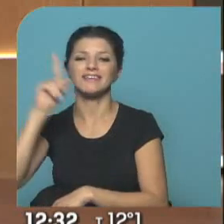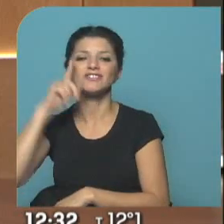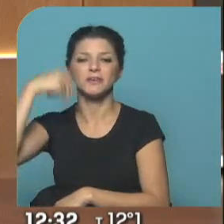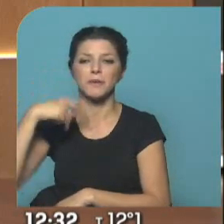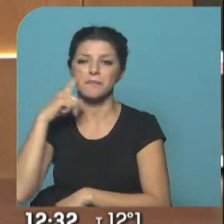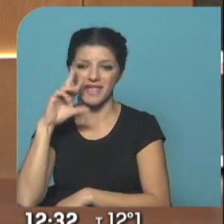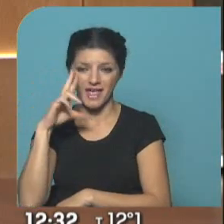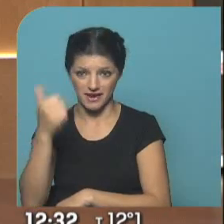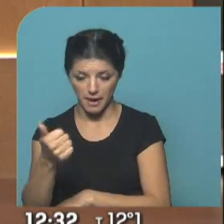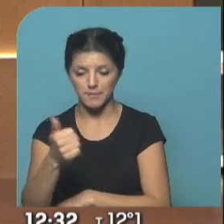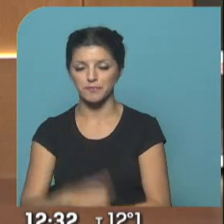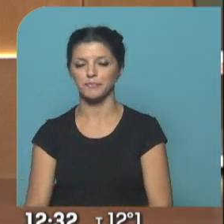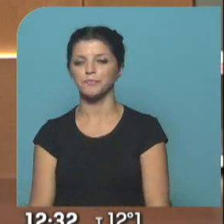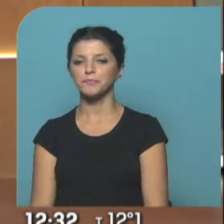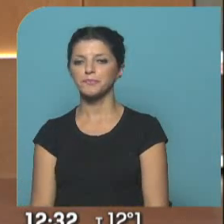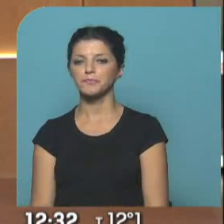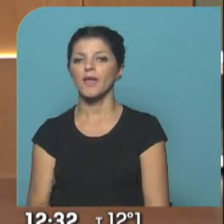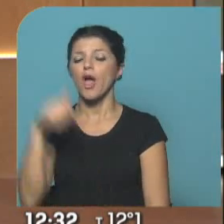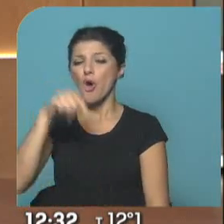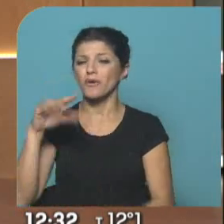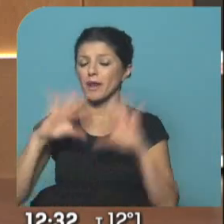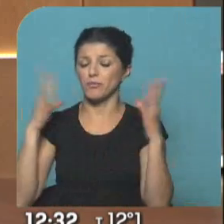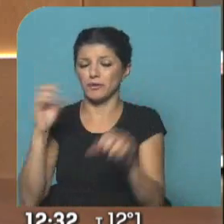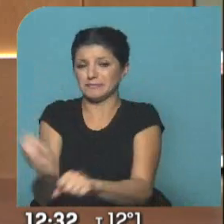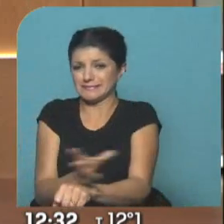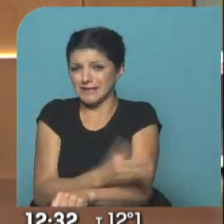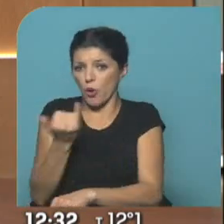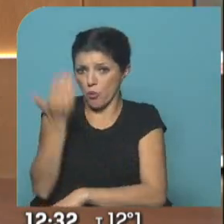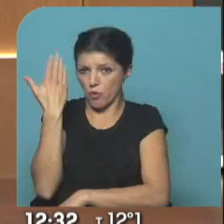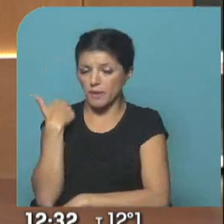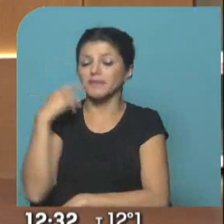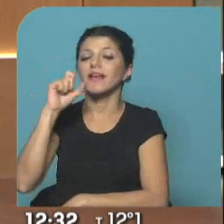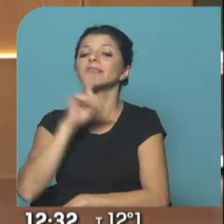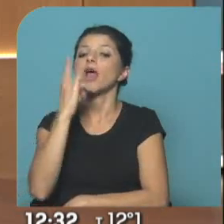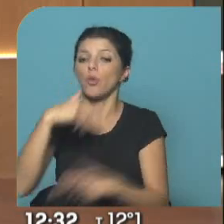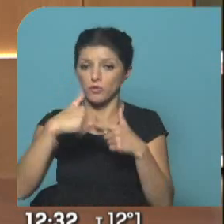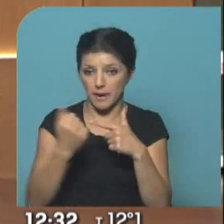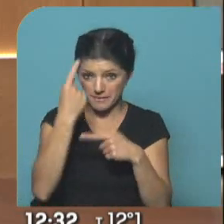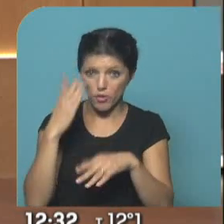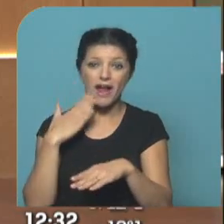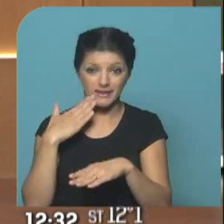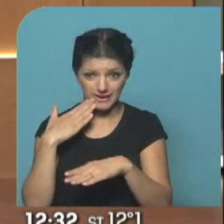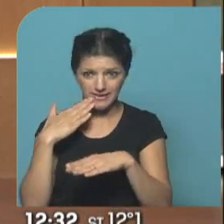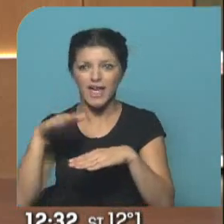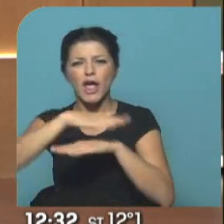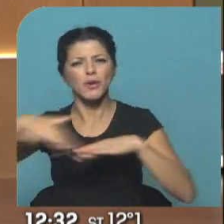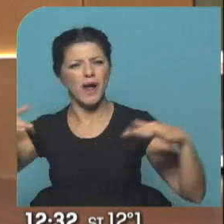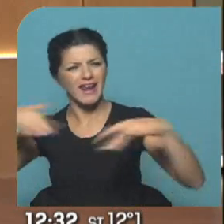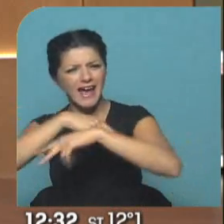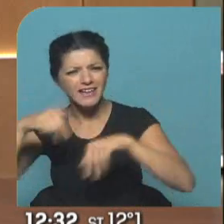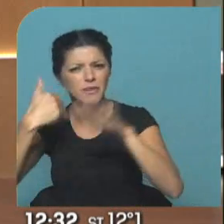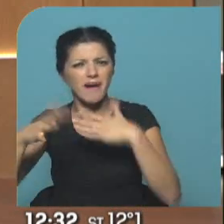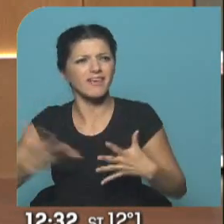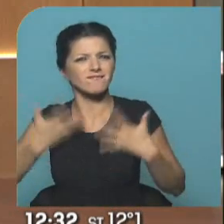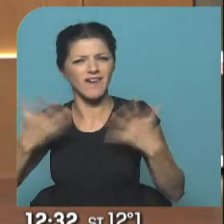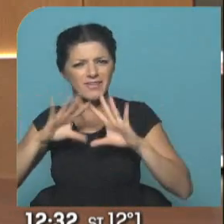El mundo sigue conmovido por los atentados del jueves en Cataluña. Primero fue a la tarde en la Rambla, la famosa Rambla, la calle más alegre del mundo,